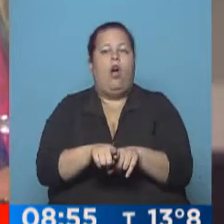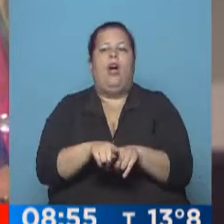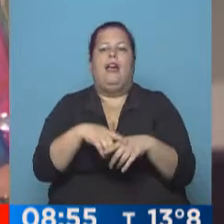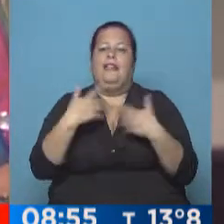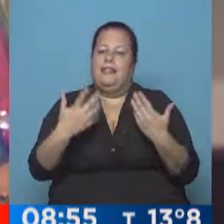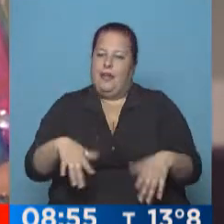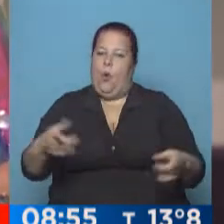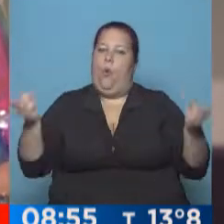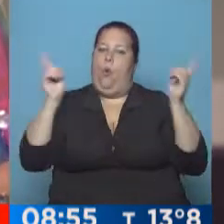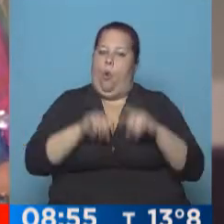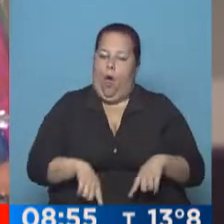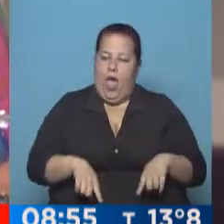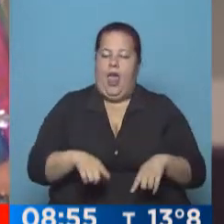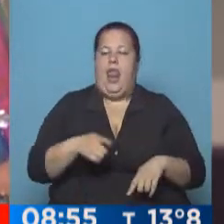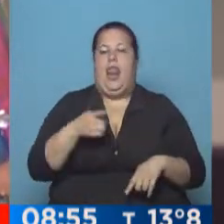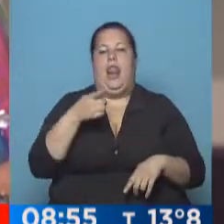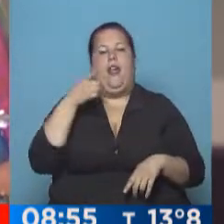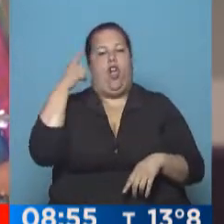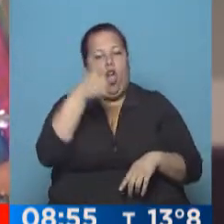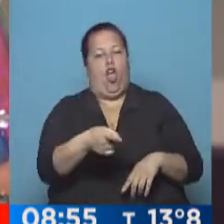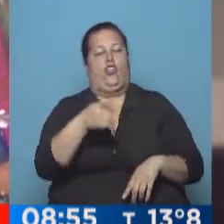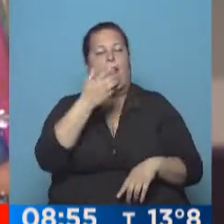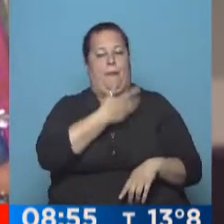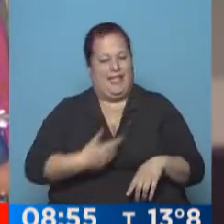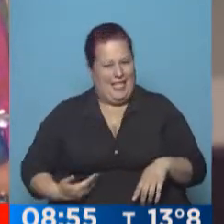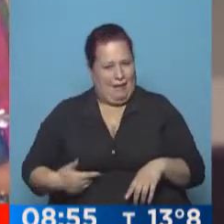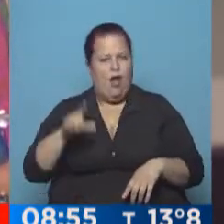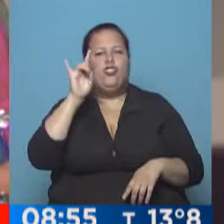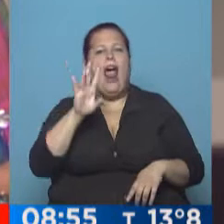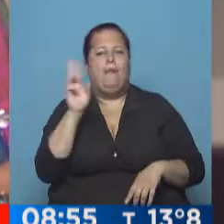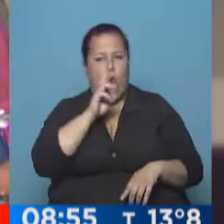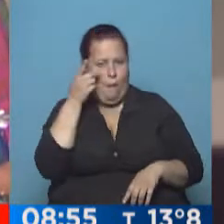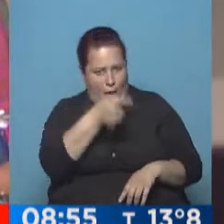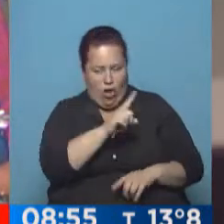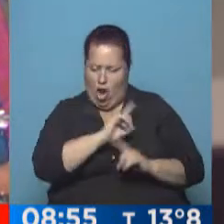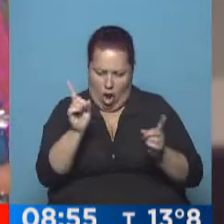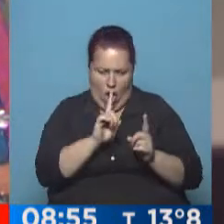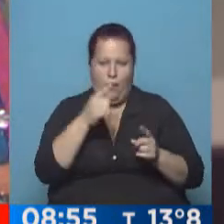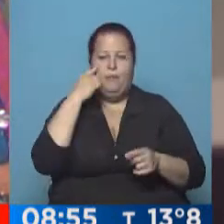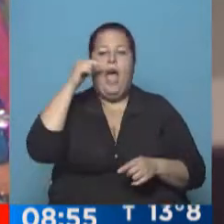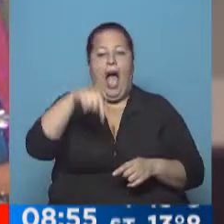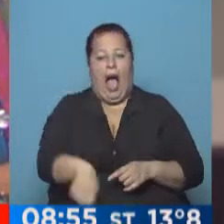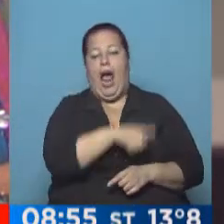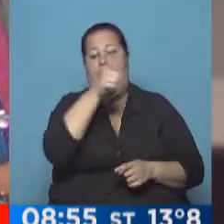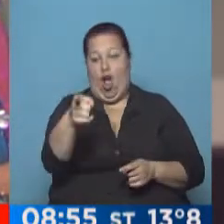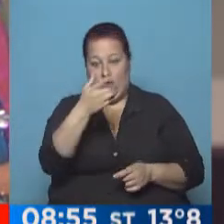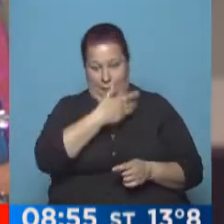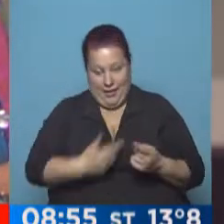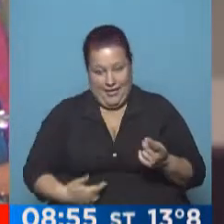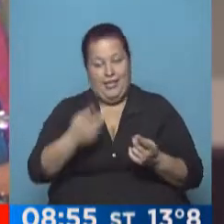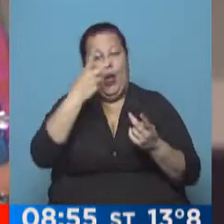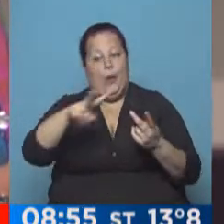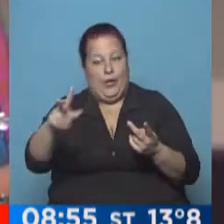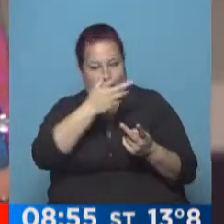relanzamiento de la embestida contra dilma pero no solamente contra dilma atención ahora es contra dilma contra el